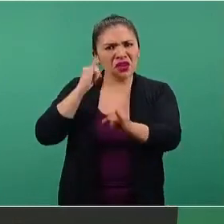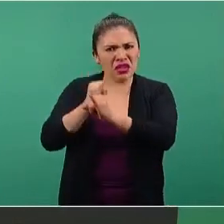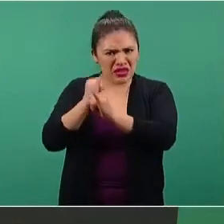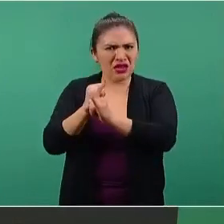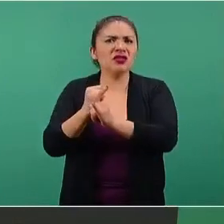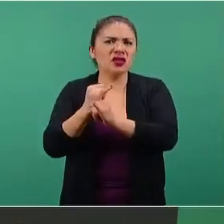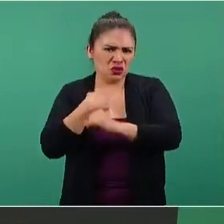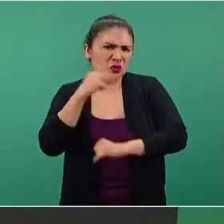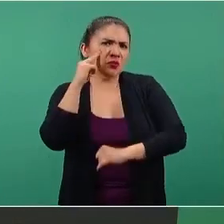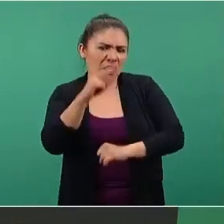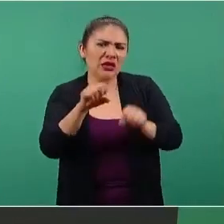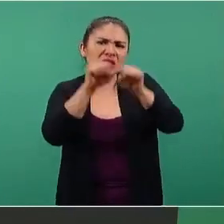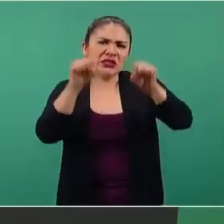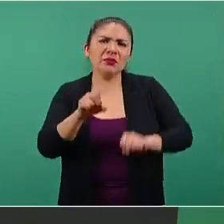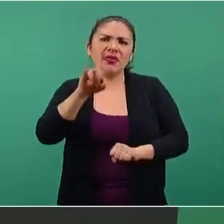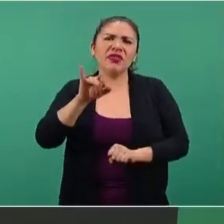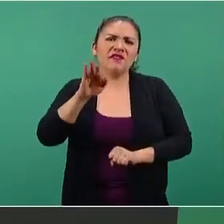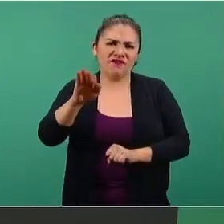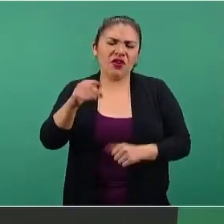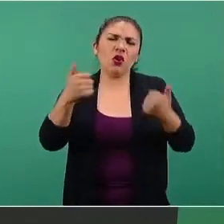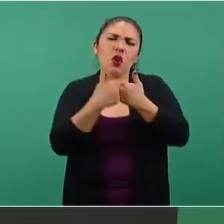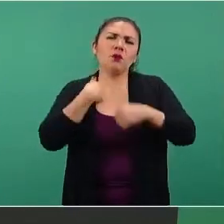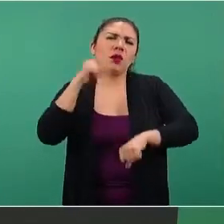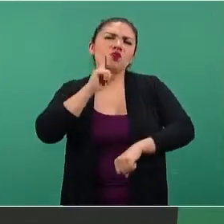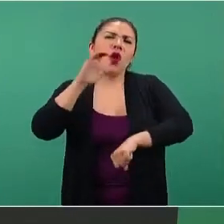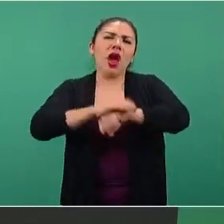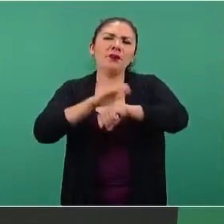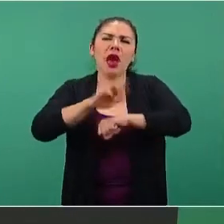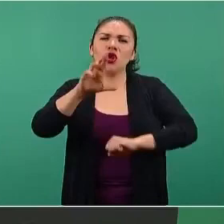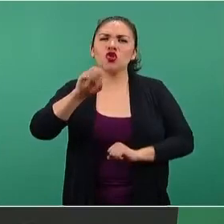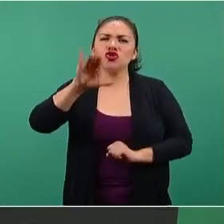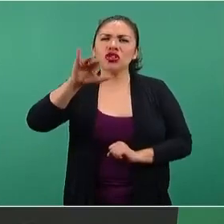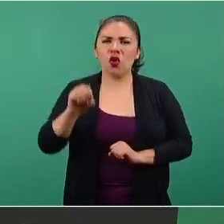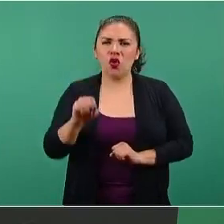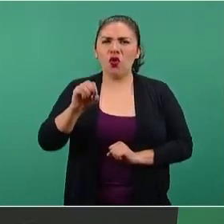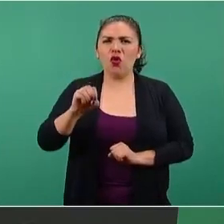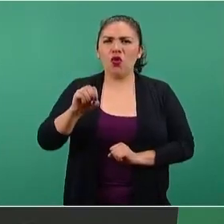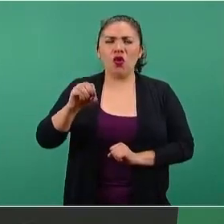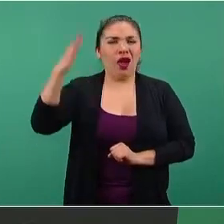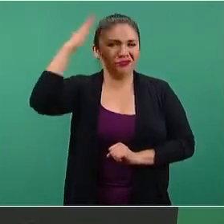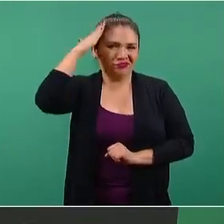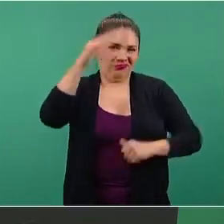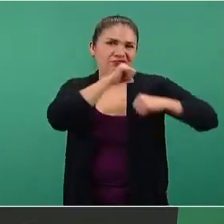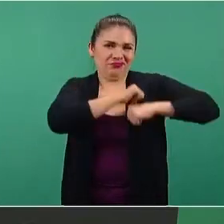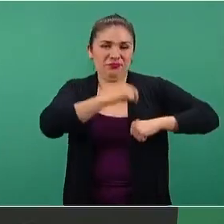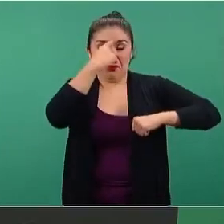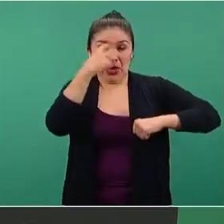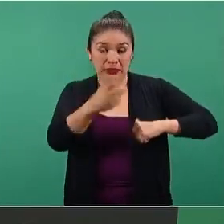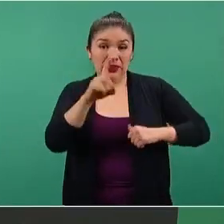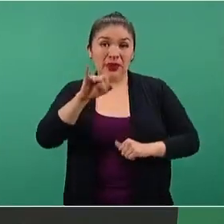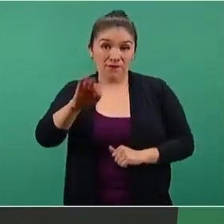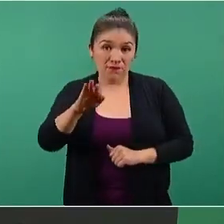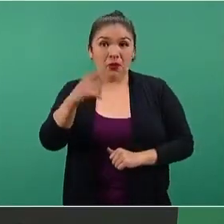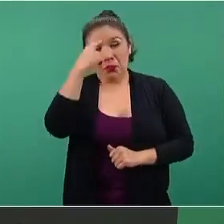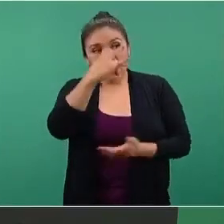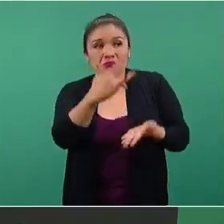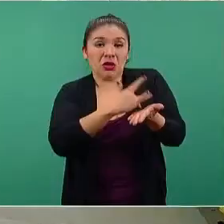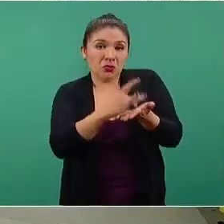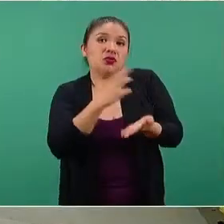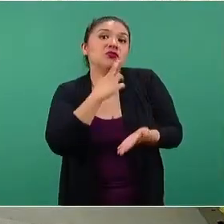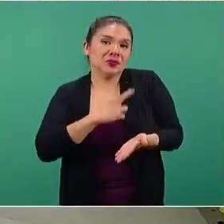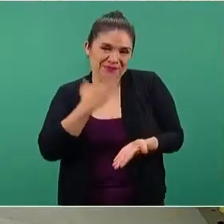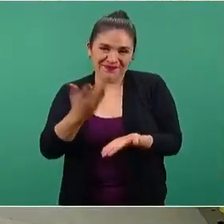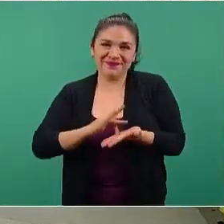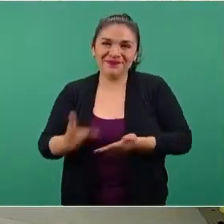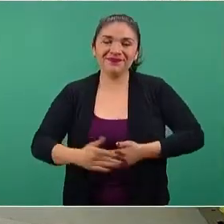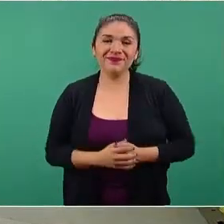vemos con el Sistema Nacional DIF, nuestra querida amiga Rocío, titular del Sistema Nacional DIF para que nos apoye. Muchas gracias,